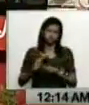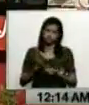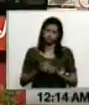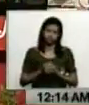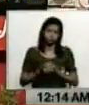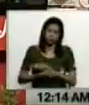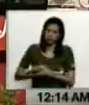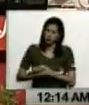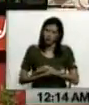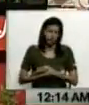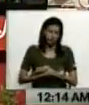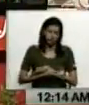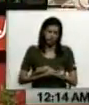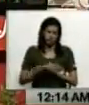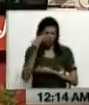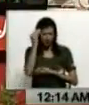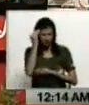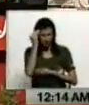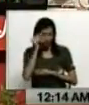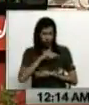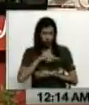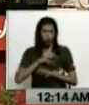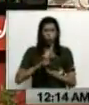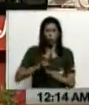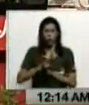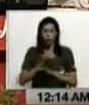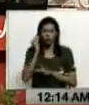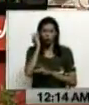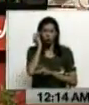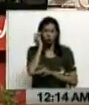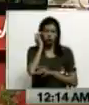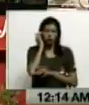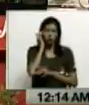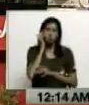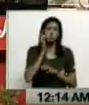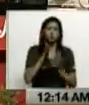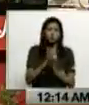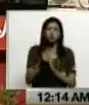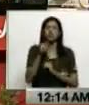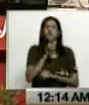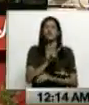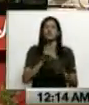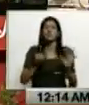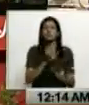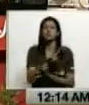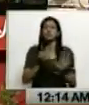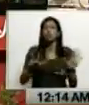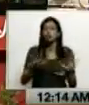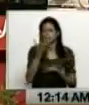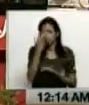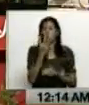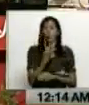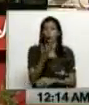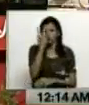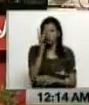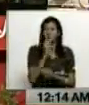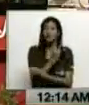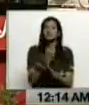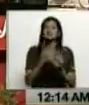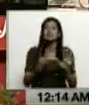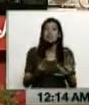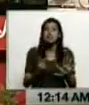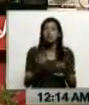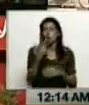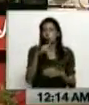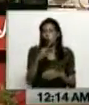pecho creen que en verdad nosotros estamos aquí jugando que lo que pasó aquí 27 28 8 de febrero 4 de Febrero